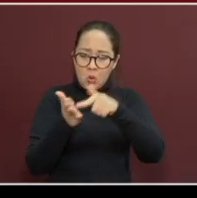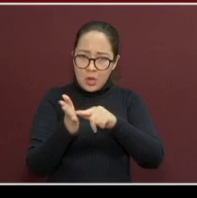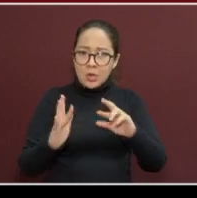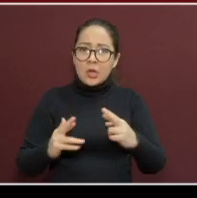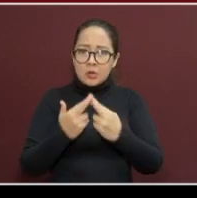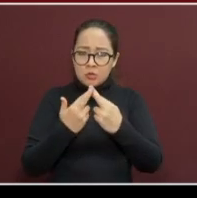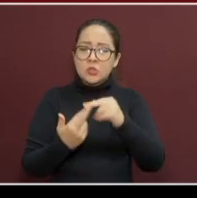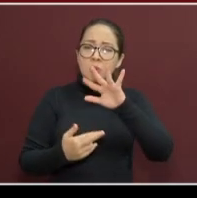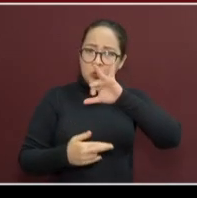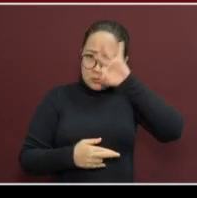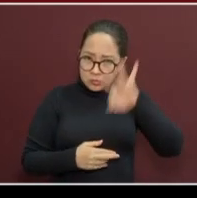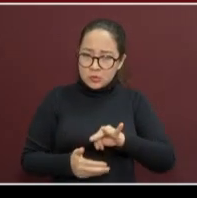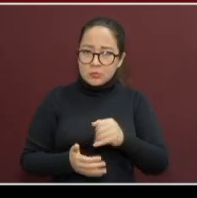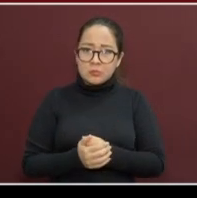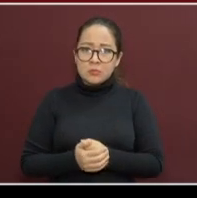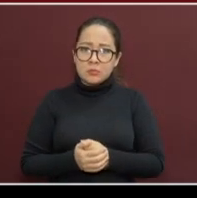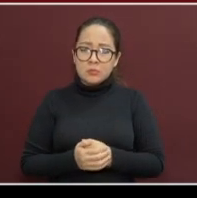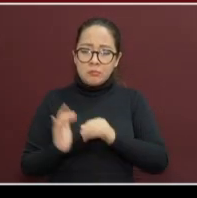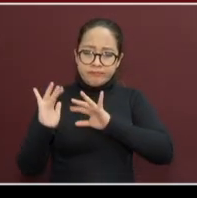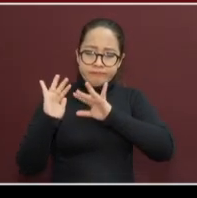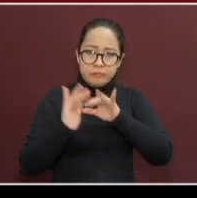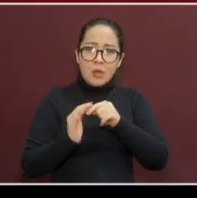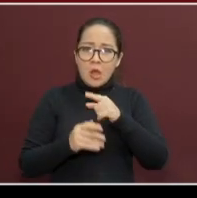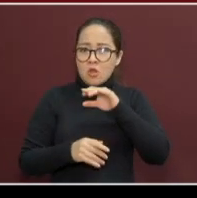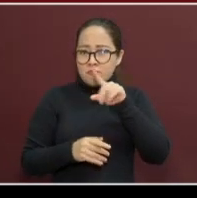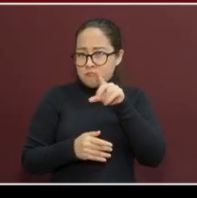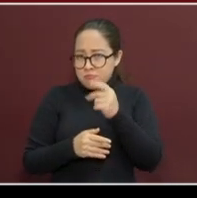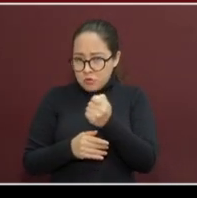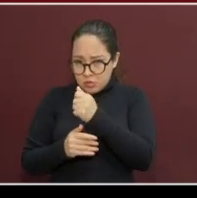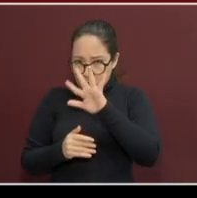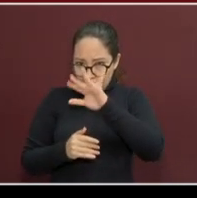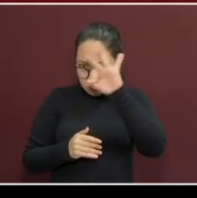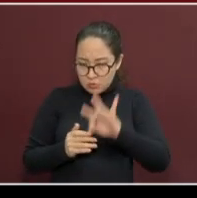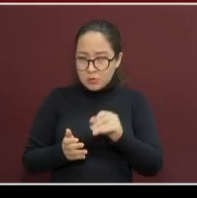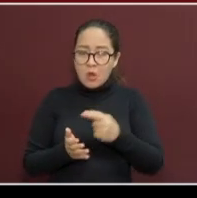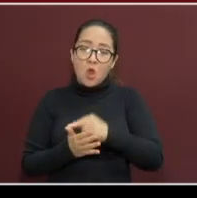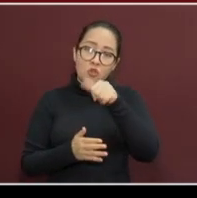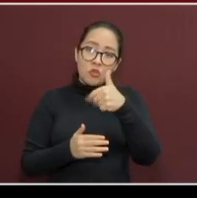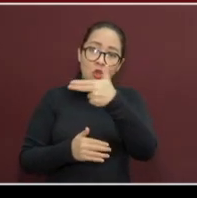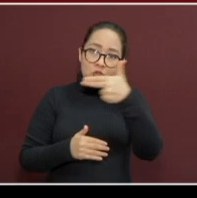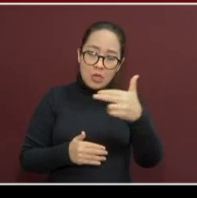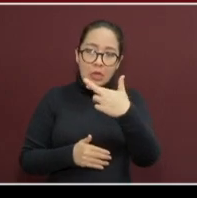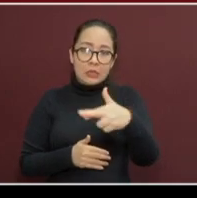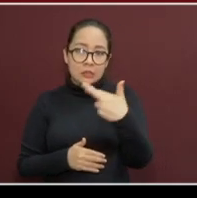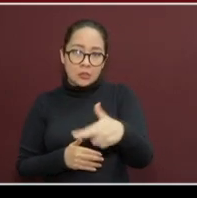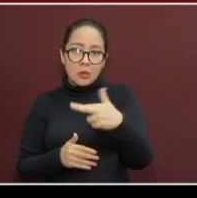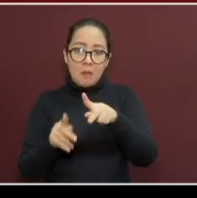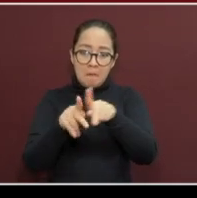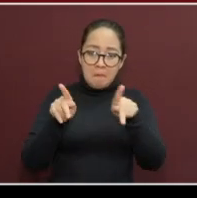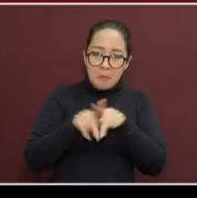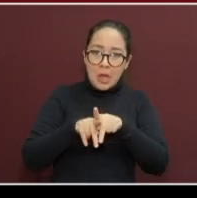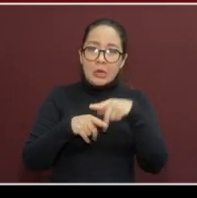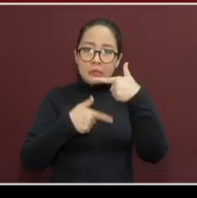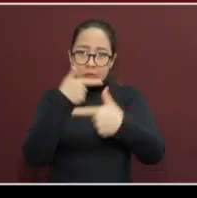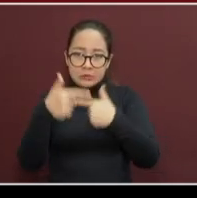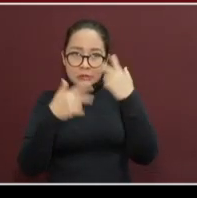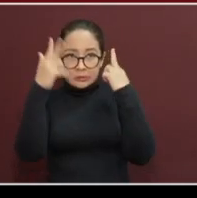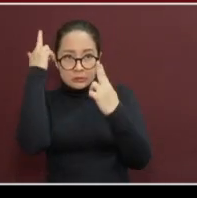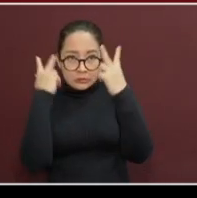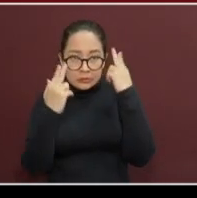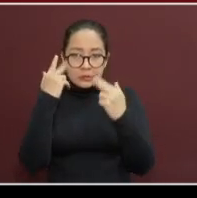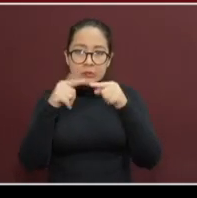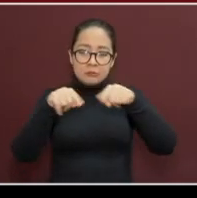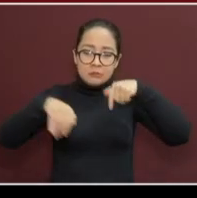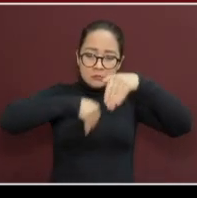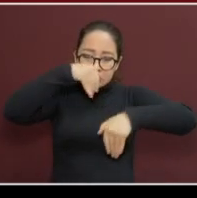50% de aforo también los hoteles restaurantes parques y plazas estéticas y gimnasios albercas